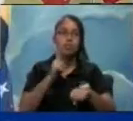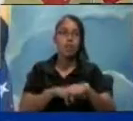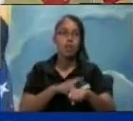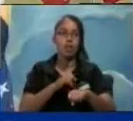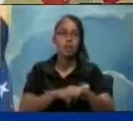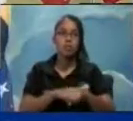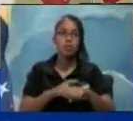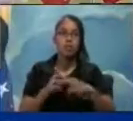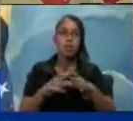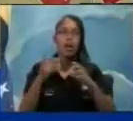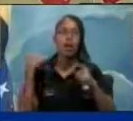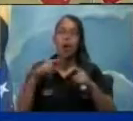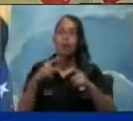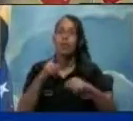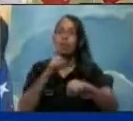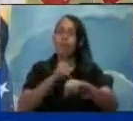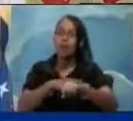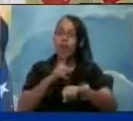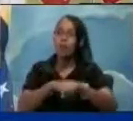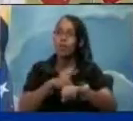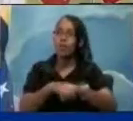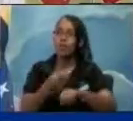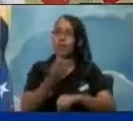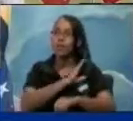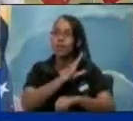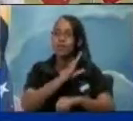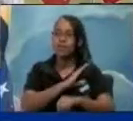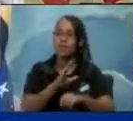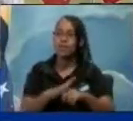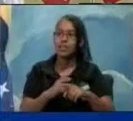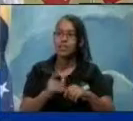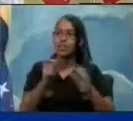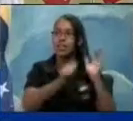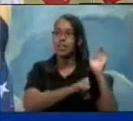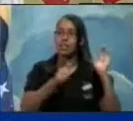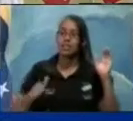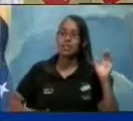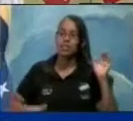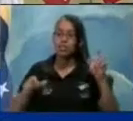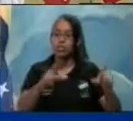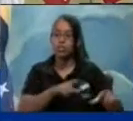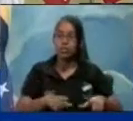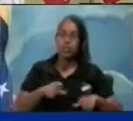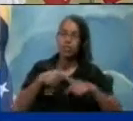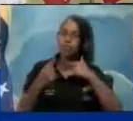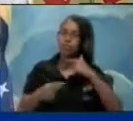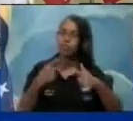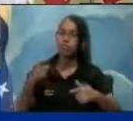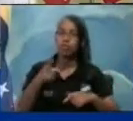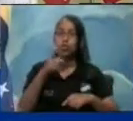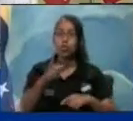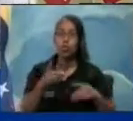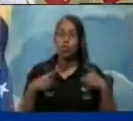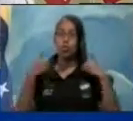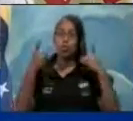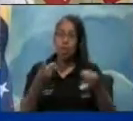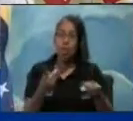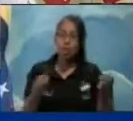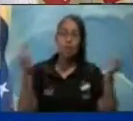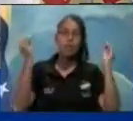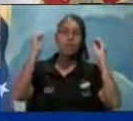Hay una hora que le pertenece al Señor en tu devocional diario. Tú debes